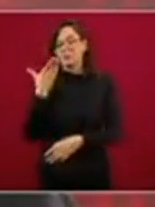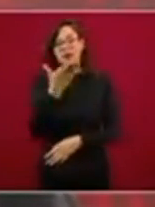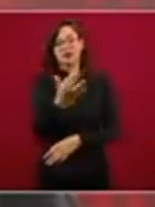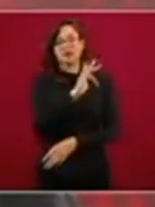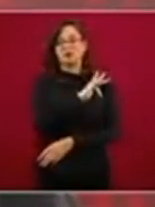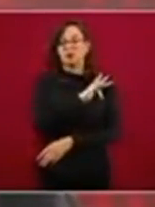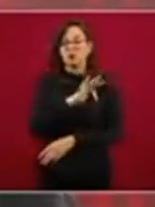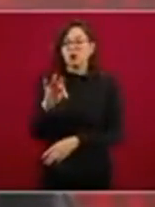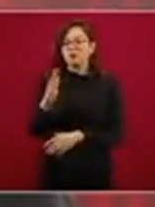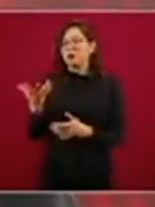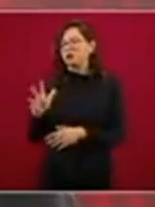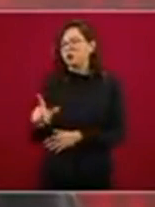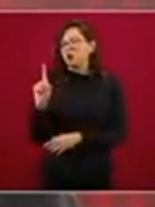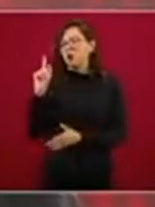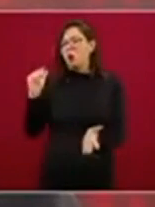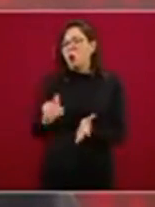Esto es como